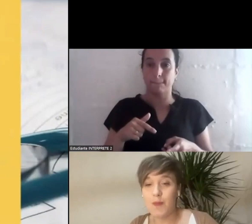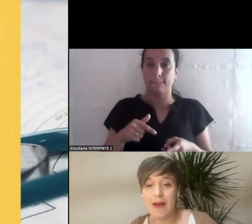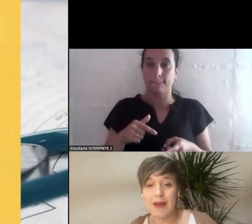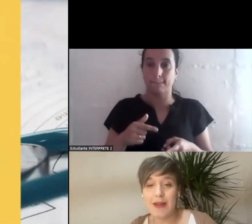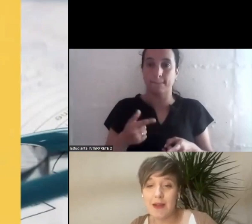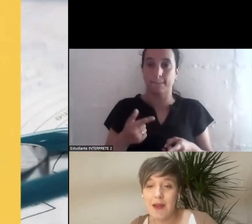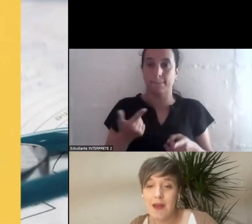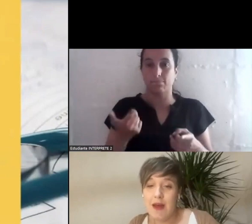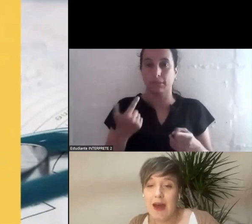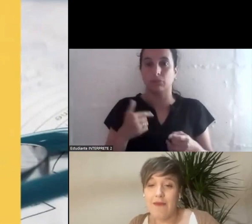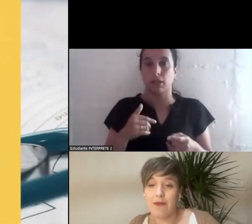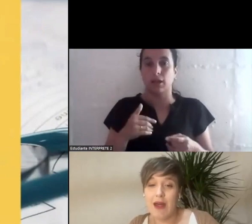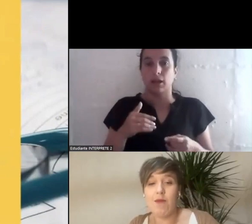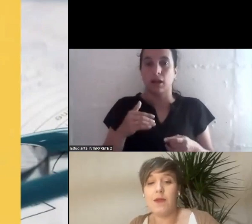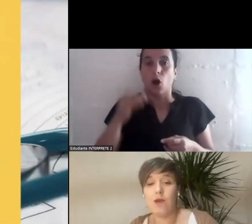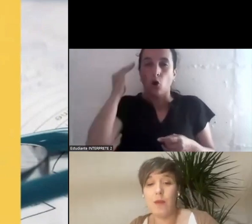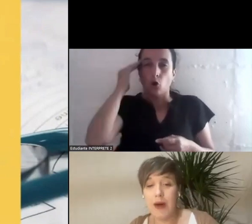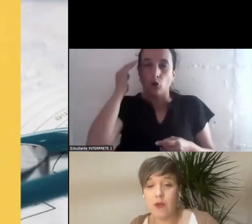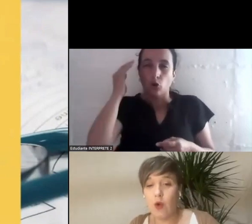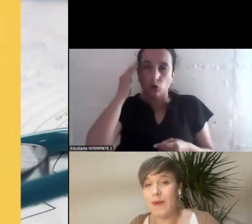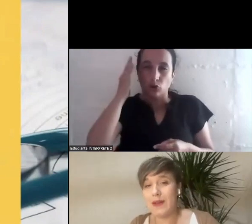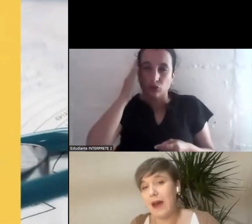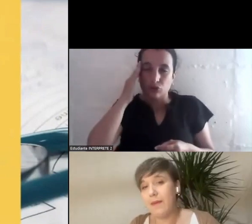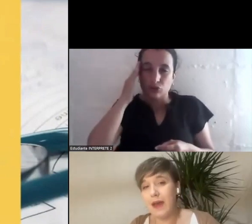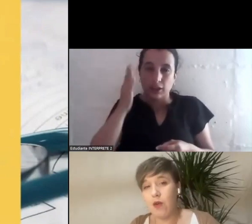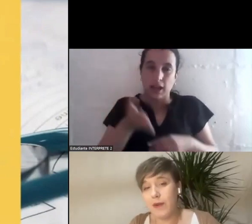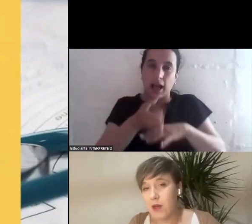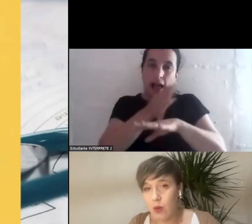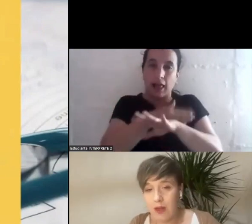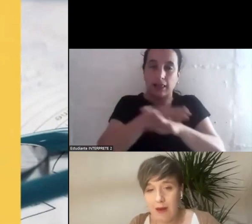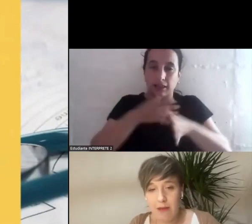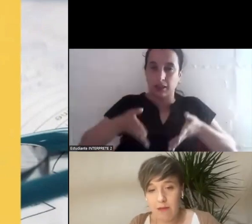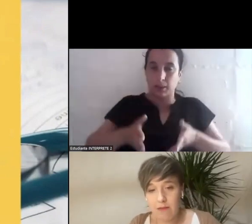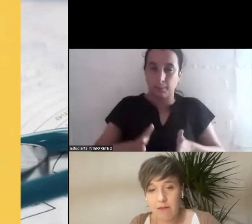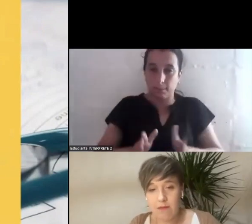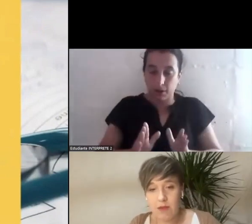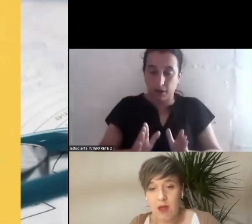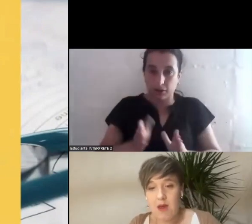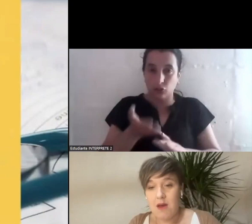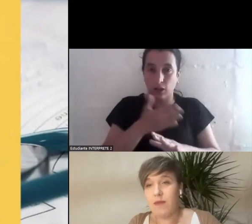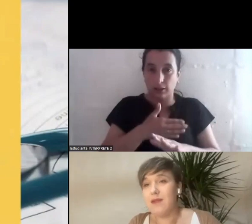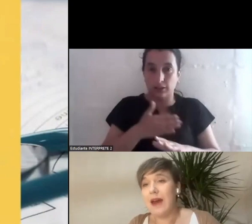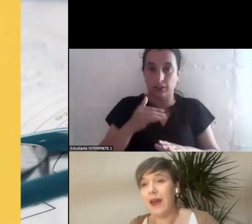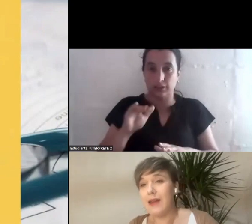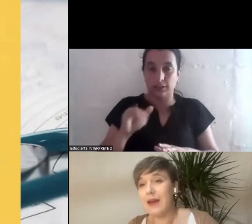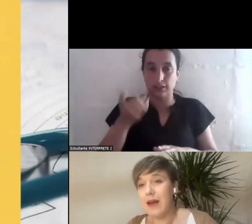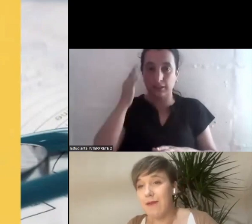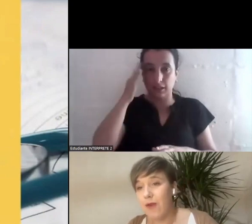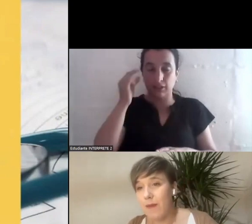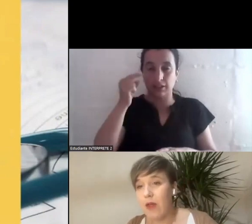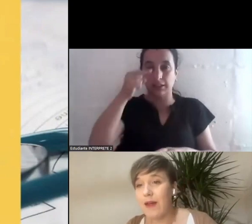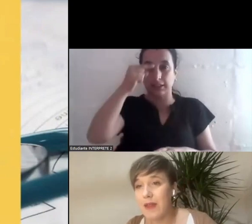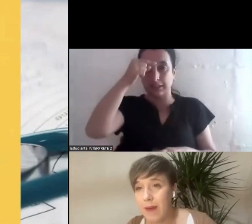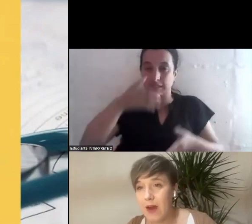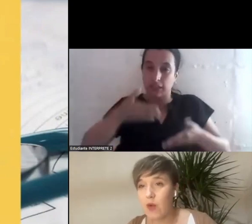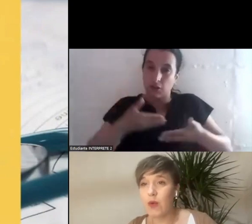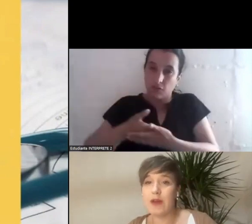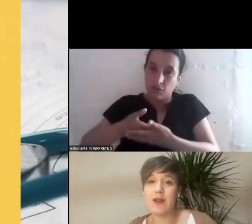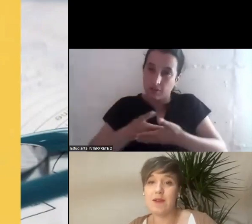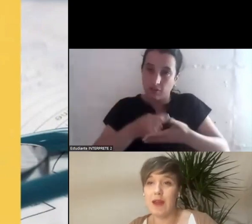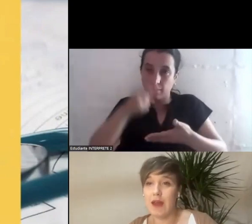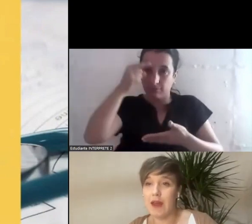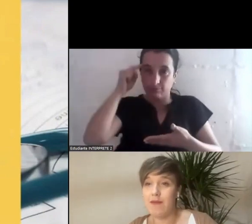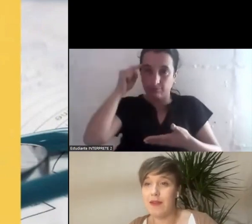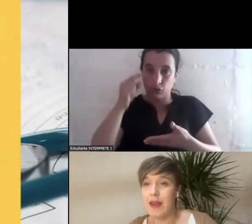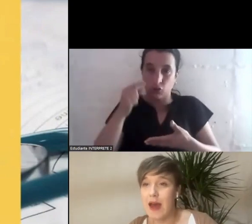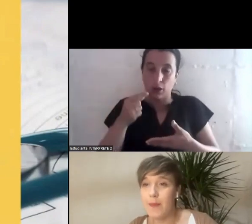mucho a los padres a afrontar el momento del parto con más calma y con más seguridad, ya que se habrán informado de antemano